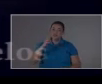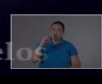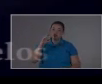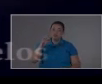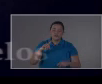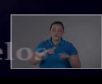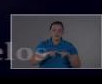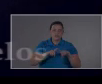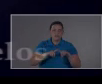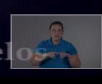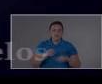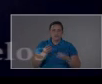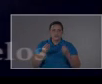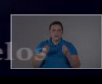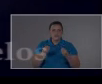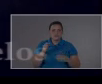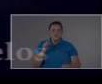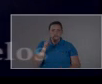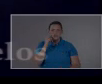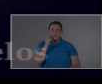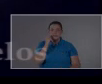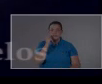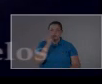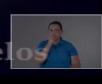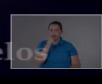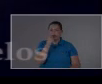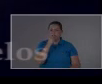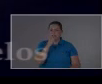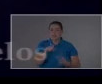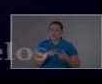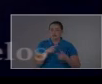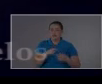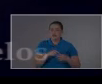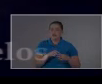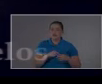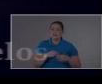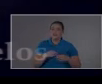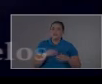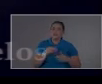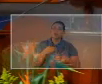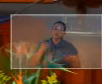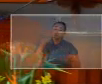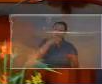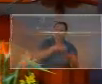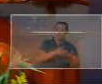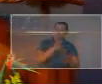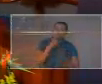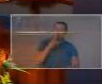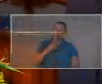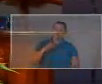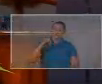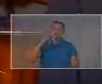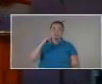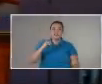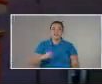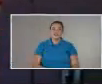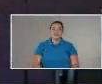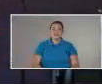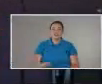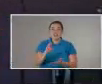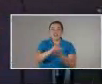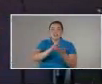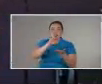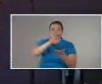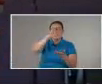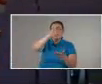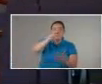Cuando dejamos los padres a nuestros hijos por primera vez en el colegio, lloramos y todo, pero el otro va corriendo feliz, el niño, ¿no? Pero uno tiene